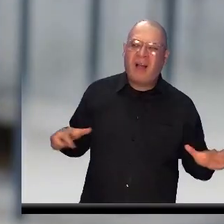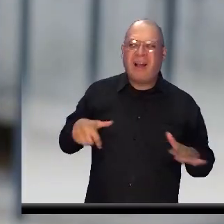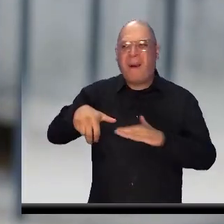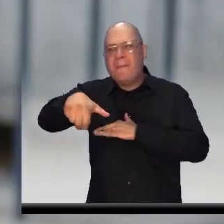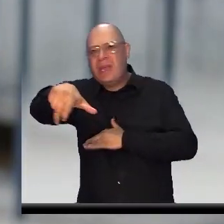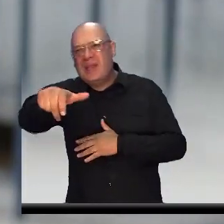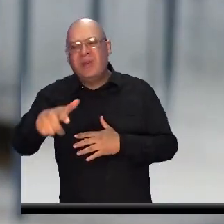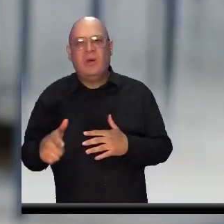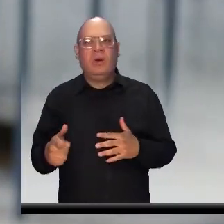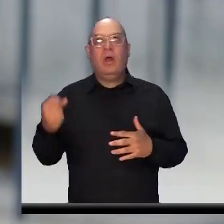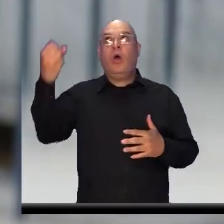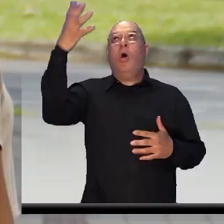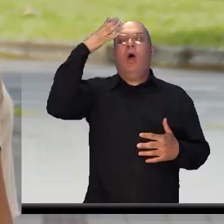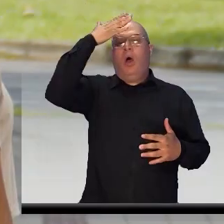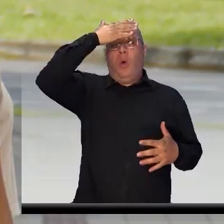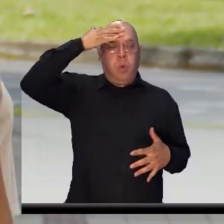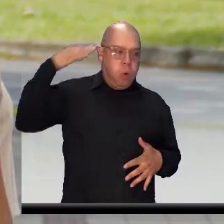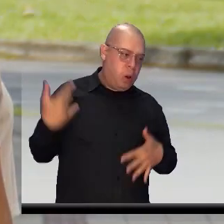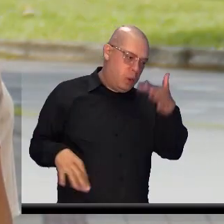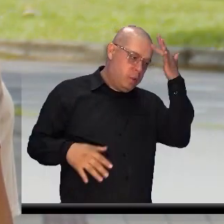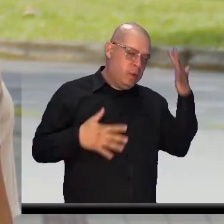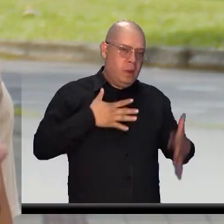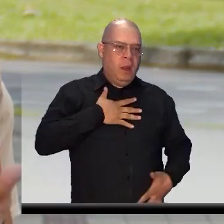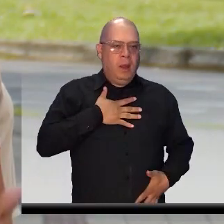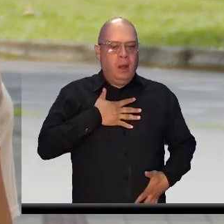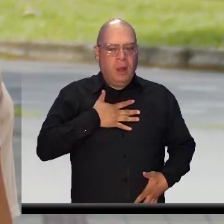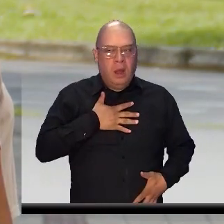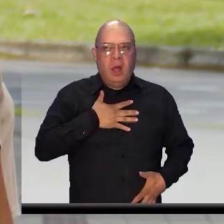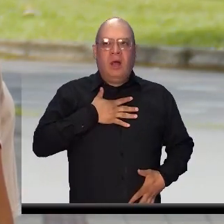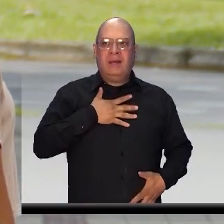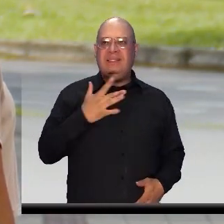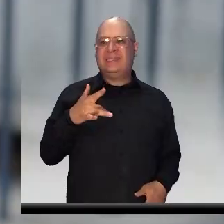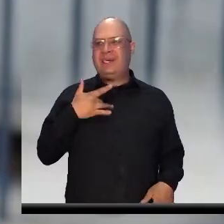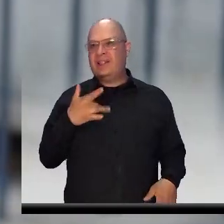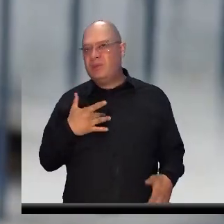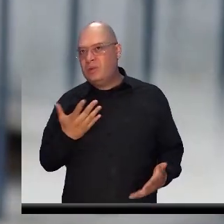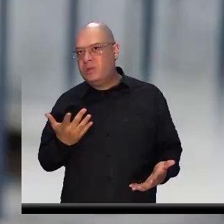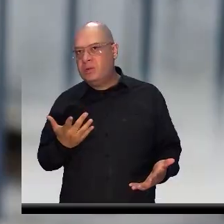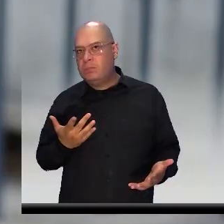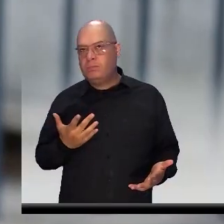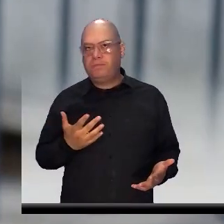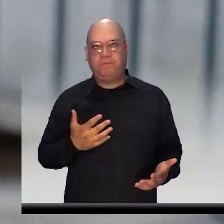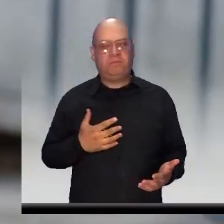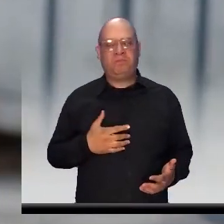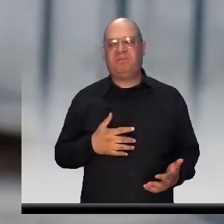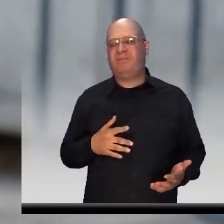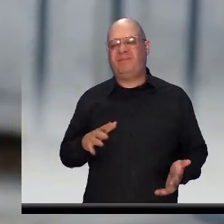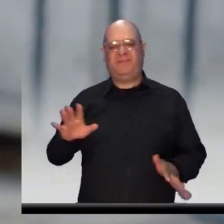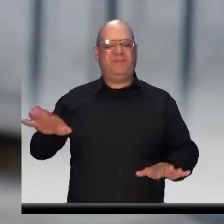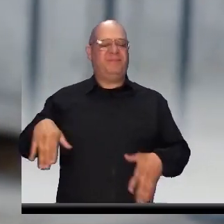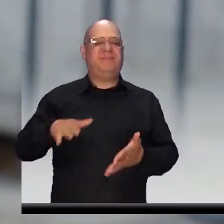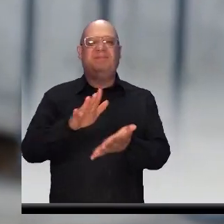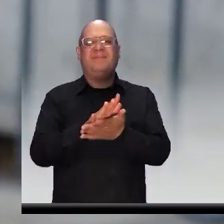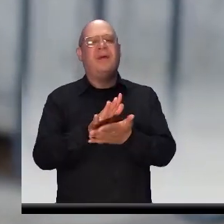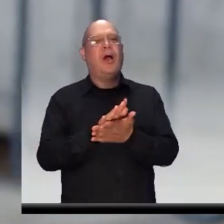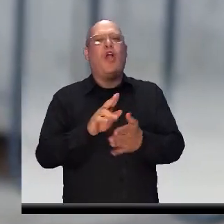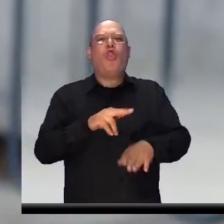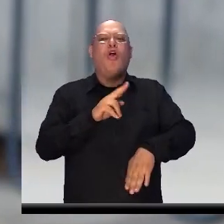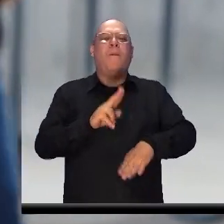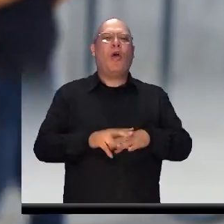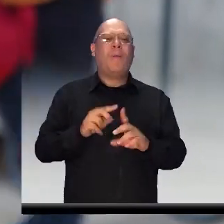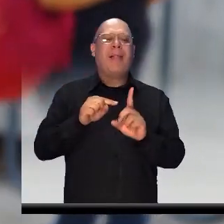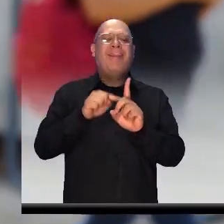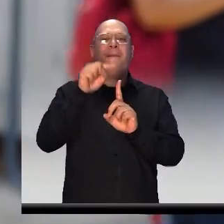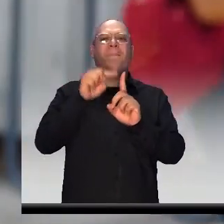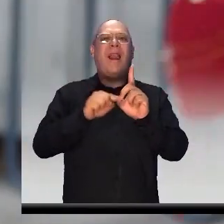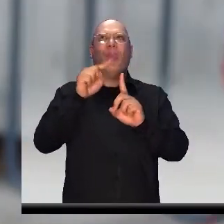empieza mucho calor, entonces a veces me empieza como a fastidiar, pues no. Ah, bueno, mira, eso puede ser normal también porque los cambios de temperatura que han habido en